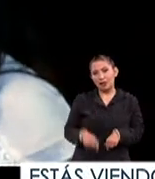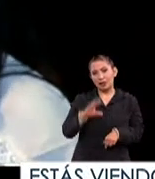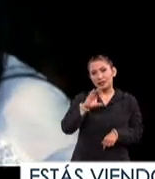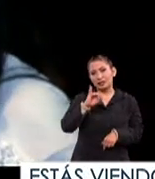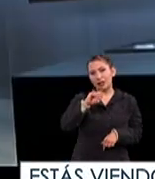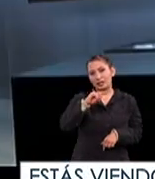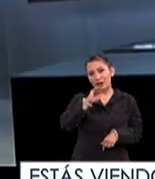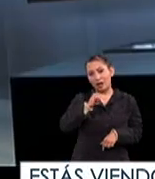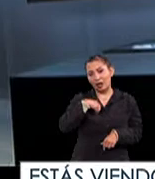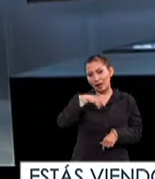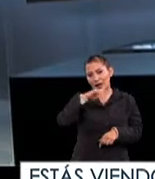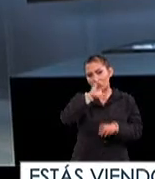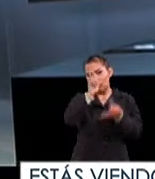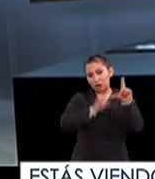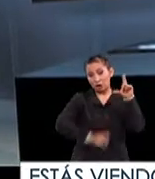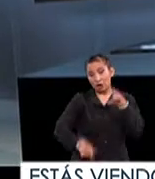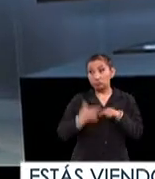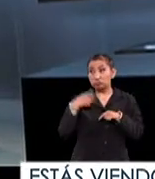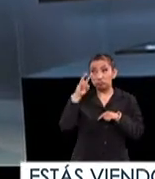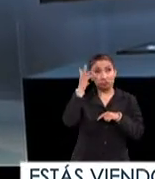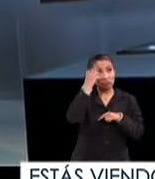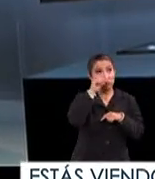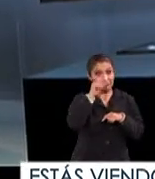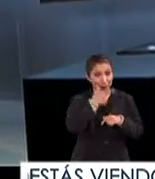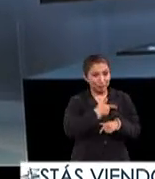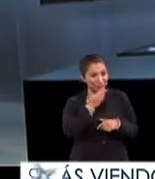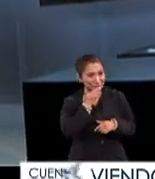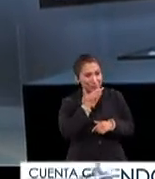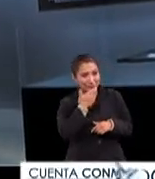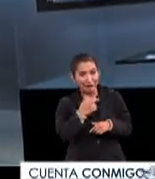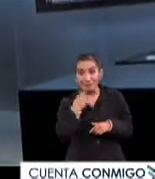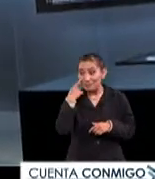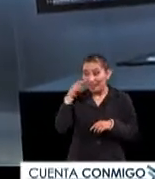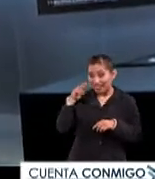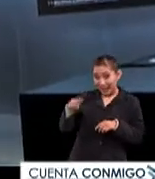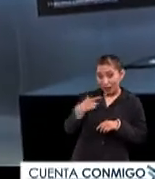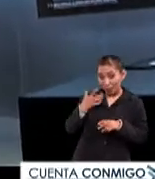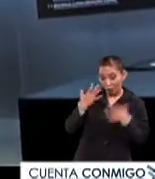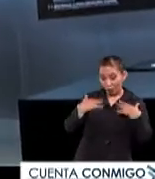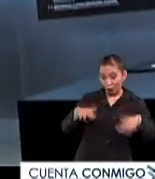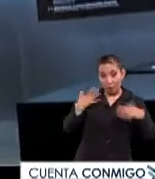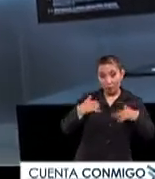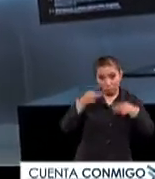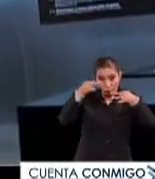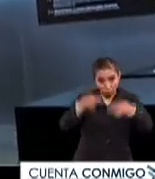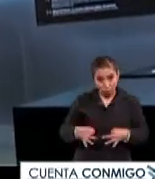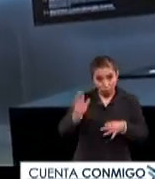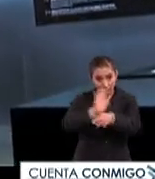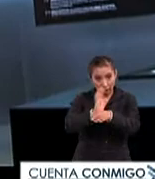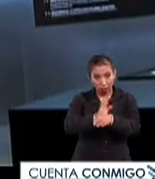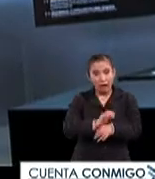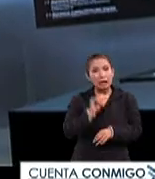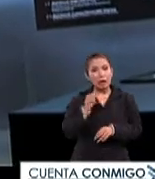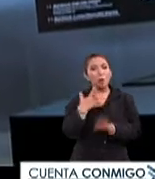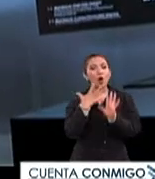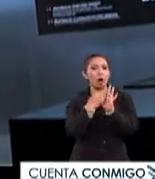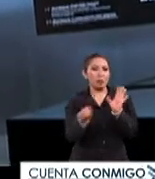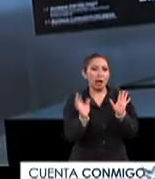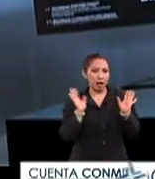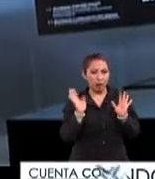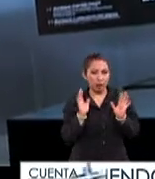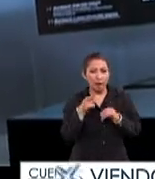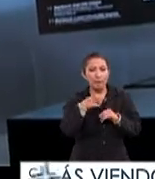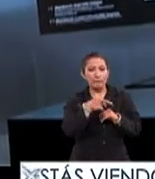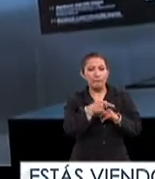la Cineteca Nacional. Es espléndido esto, ¿eh? ¿Te gusta? Qué bueno. Mira, vemos hasta el vestuario, es vestuario original. Es réplica. Es